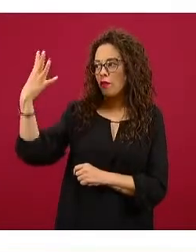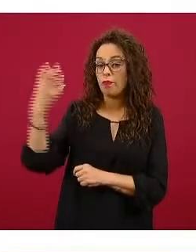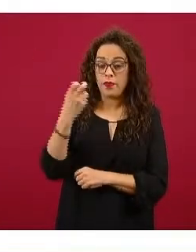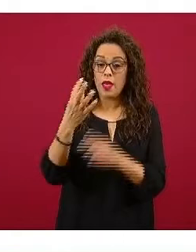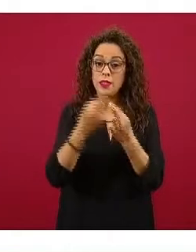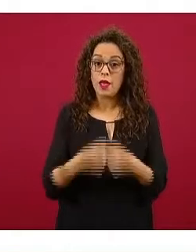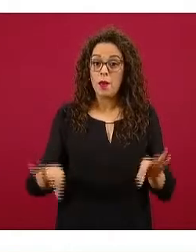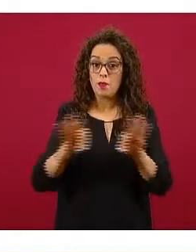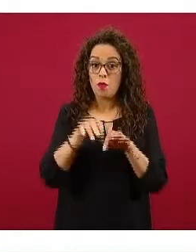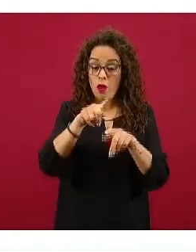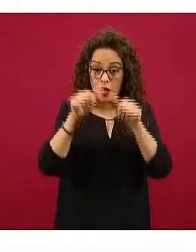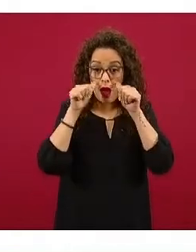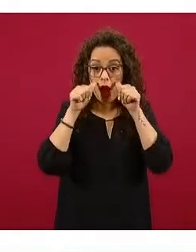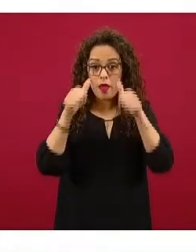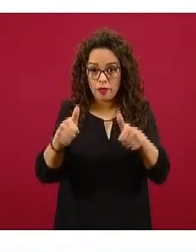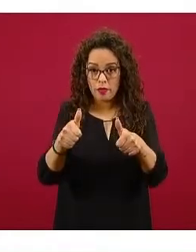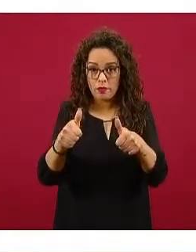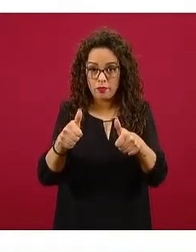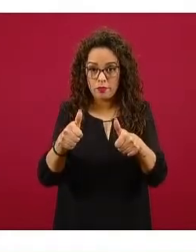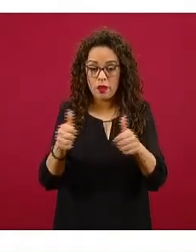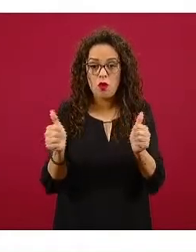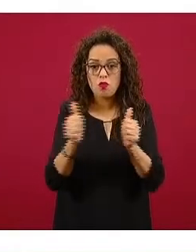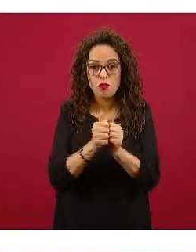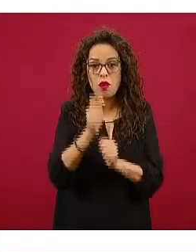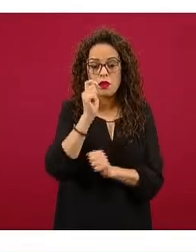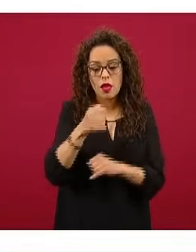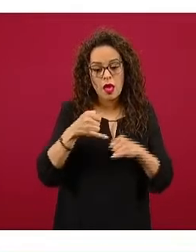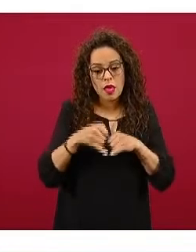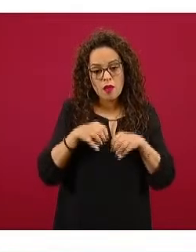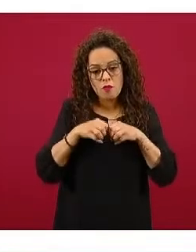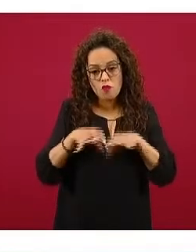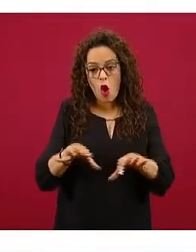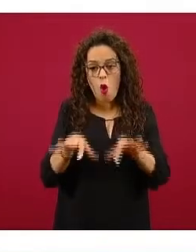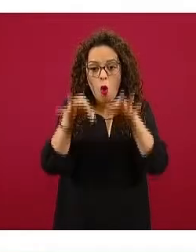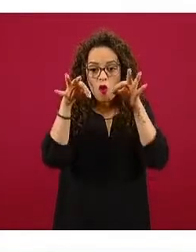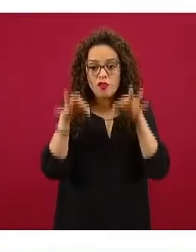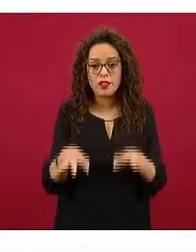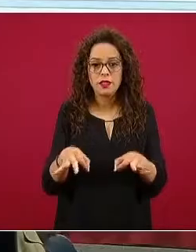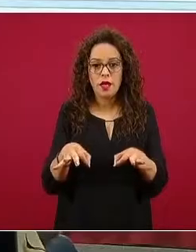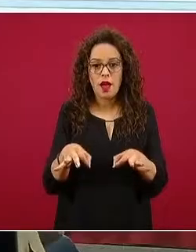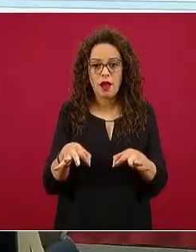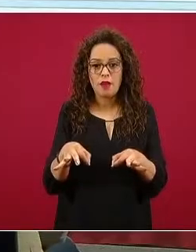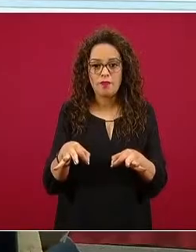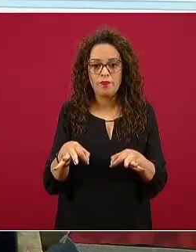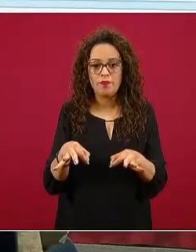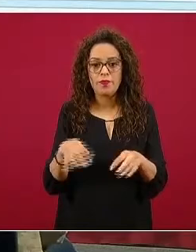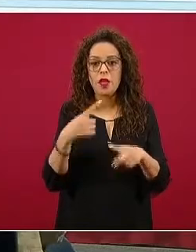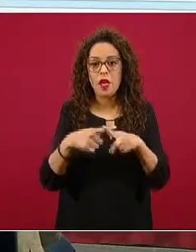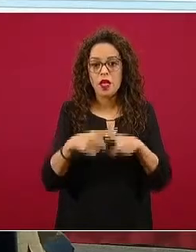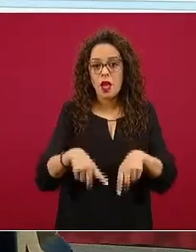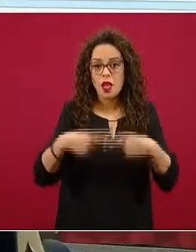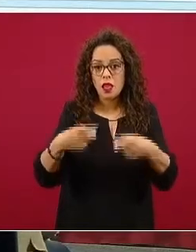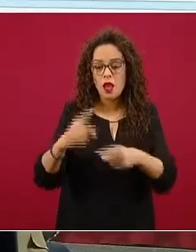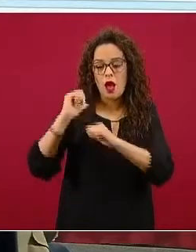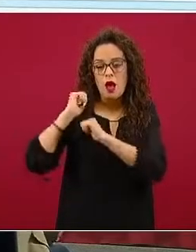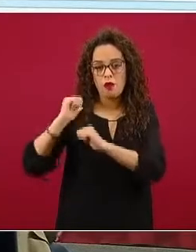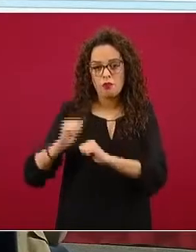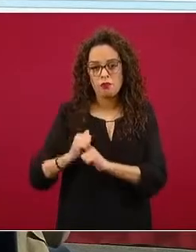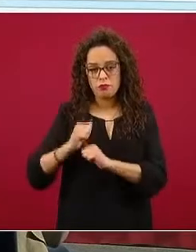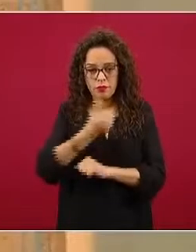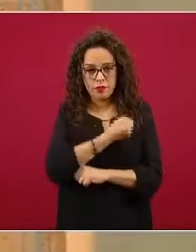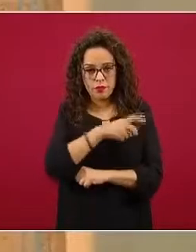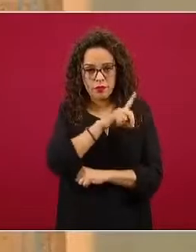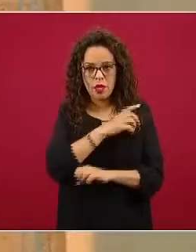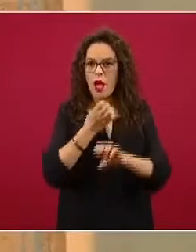de los medios de comunicación, a través de los informes oficiales que realizan las autoridades sanitarias, tanto en nivel estatal